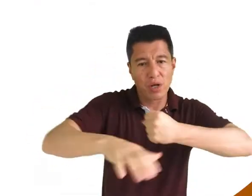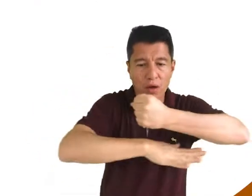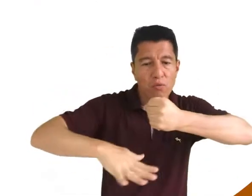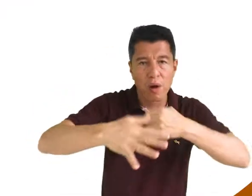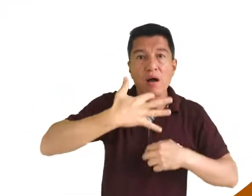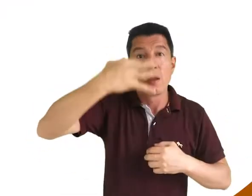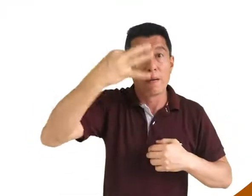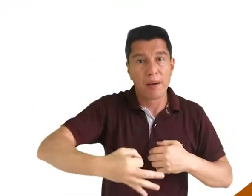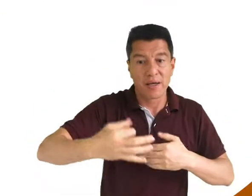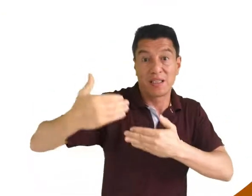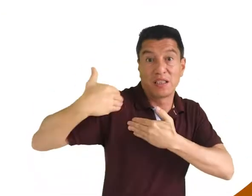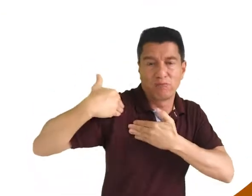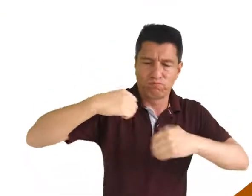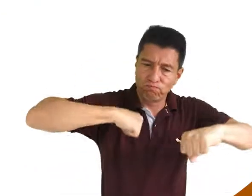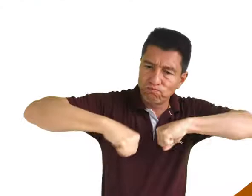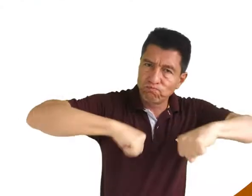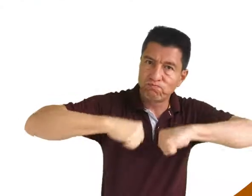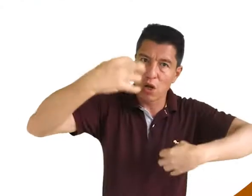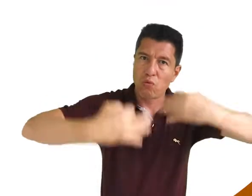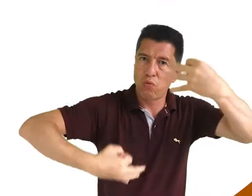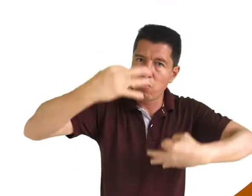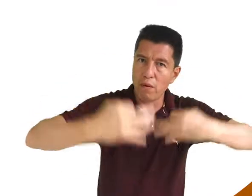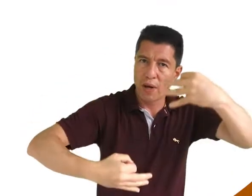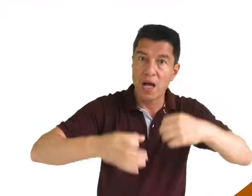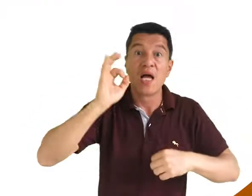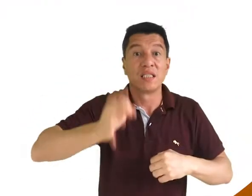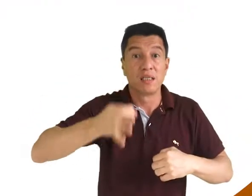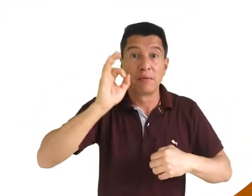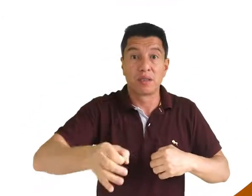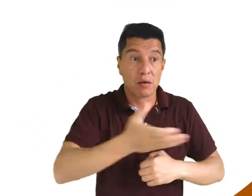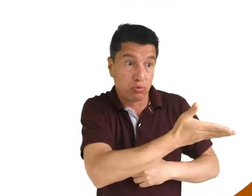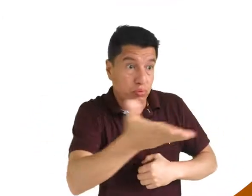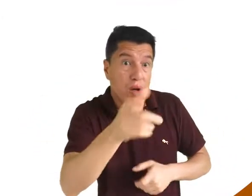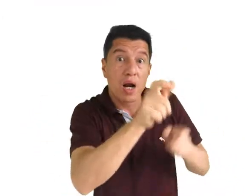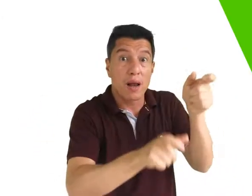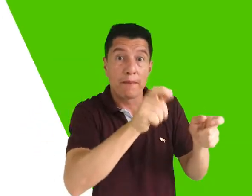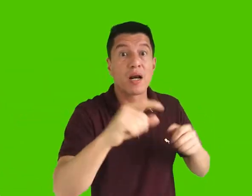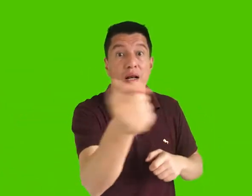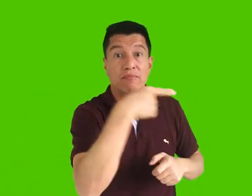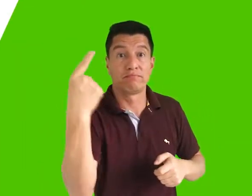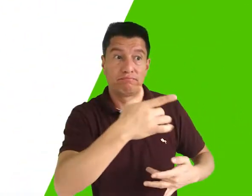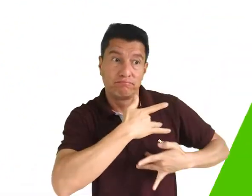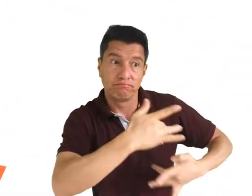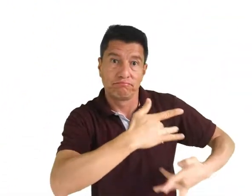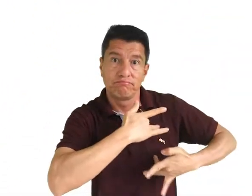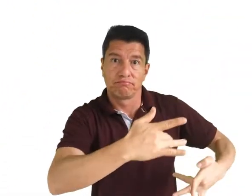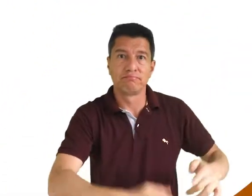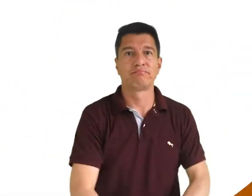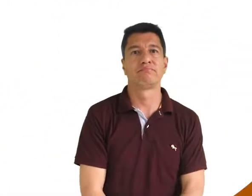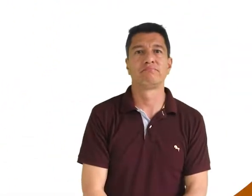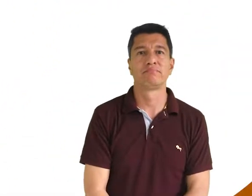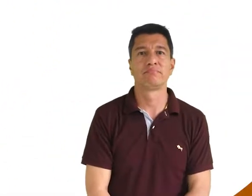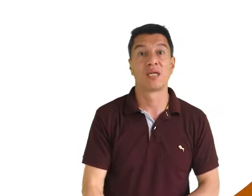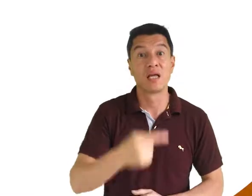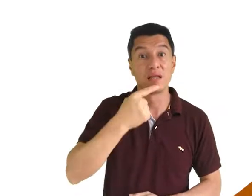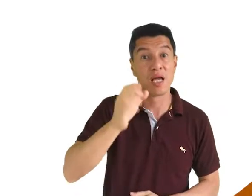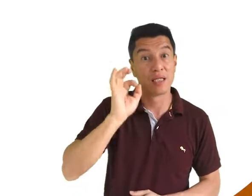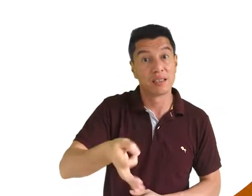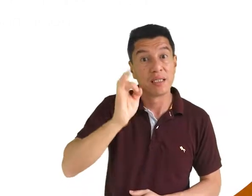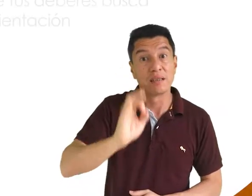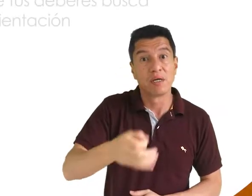tus deberes con transparencia y rectitud, y siempre favoreciendo el interés general. Di siempre la